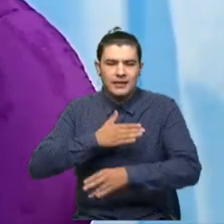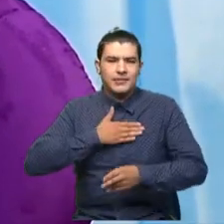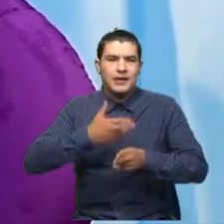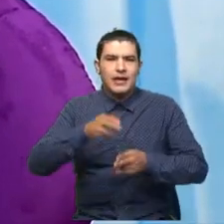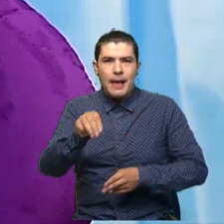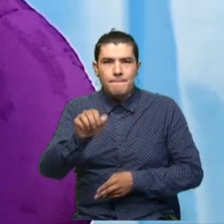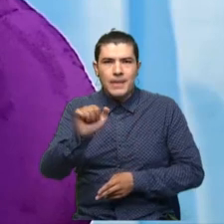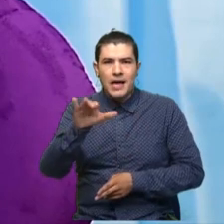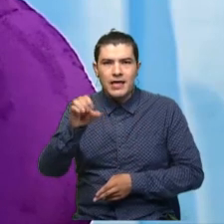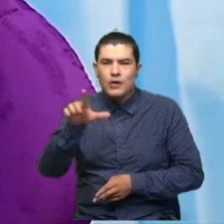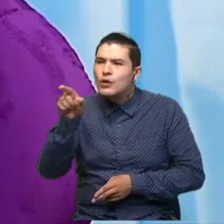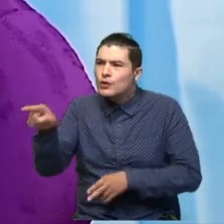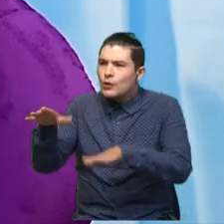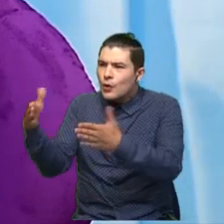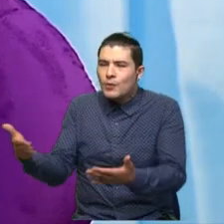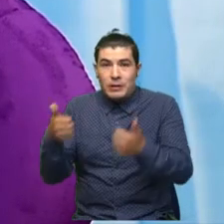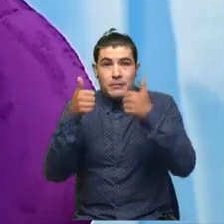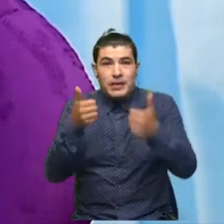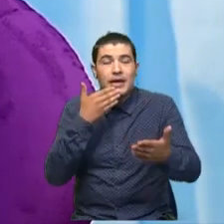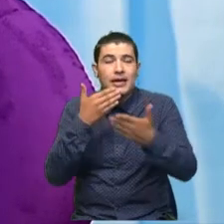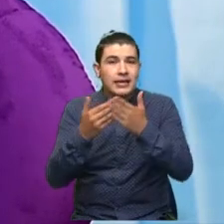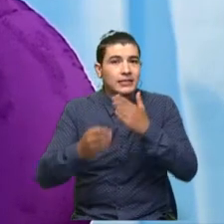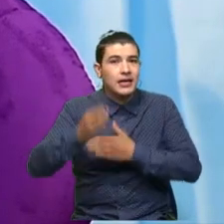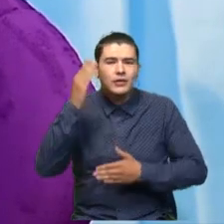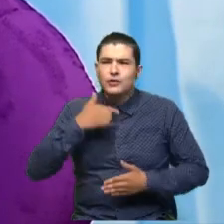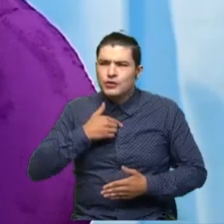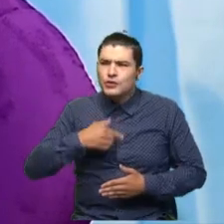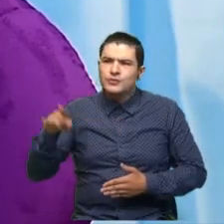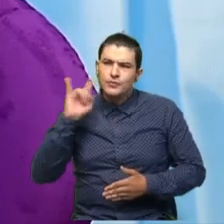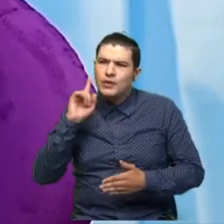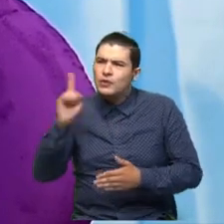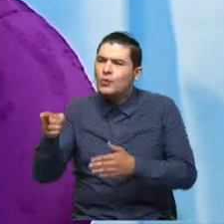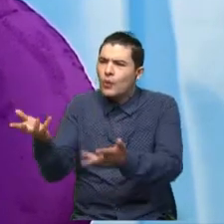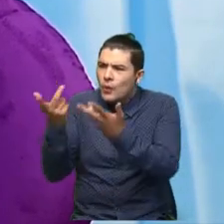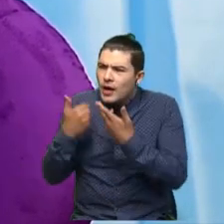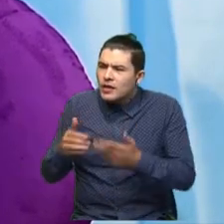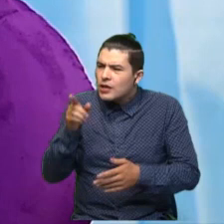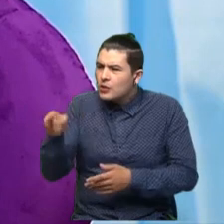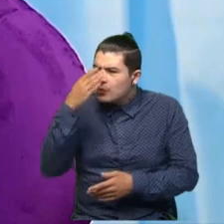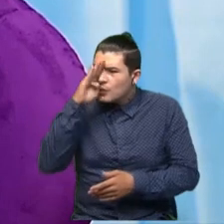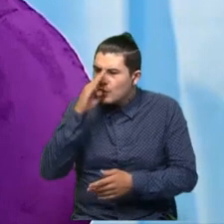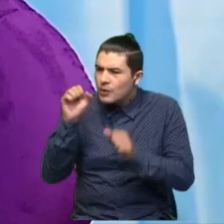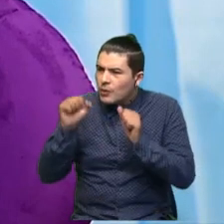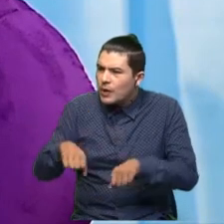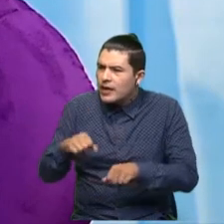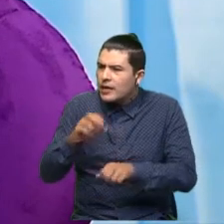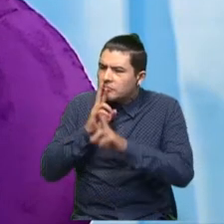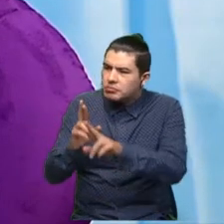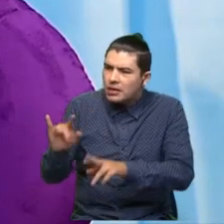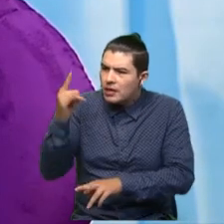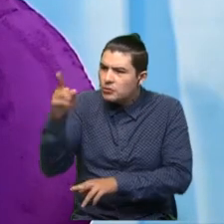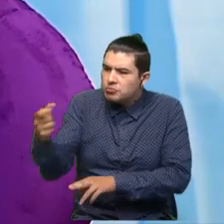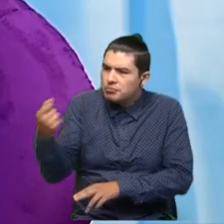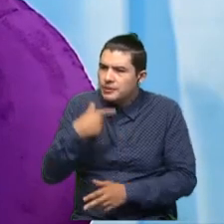encuentras? Bien, gracias a Dios. Me alegra escucharte, Michael. Cuéntame, ¿qué dudas podemos resolverte el día de hoy? Sí, señor, doctor,